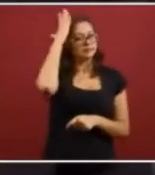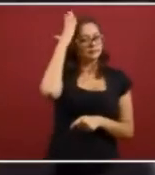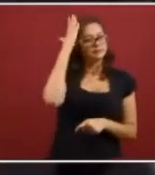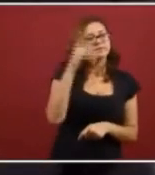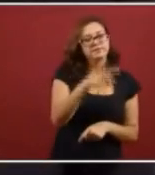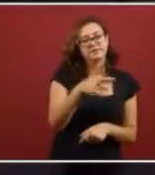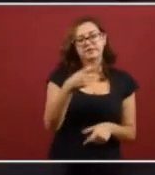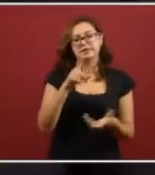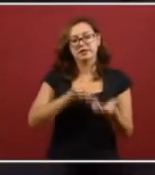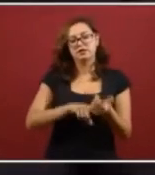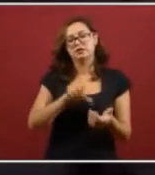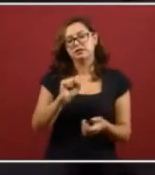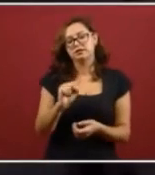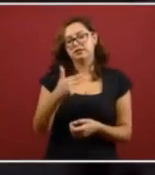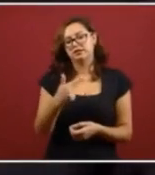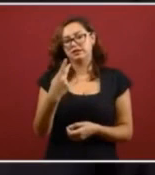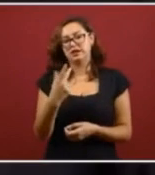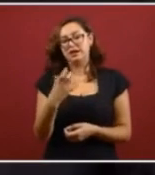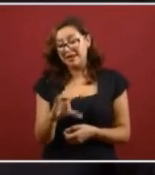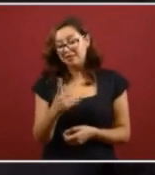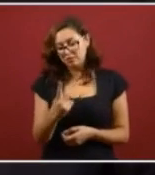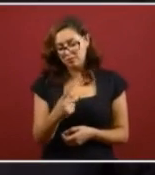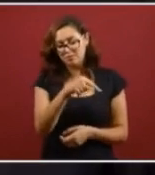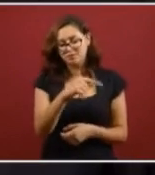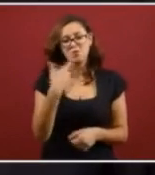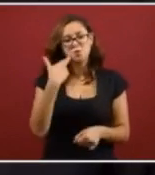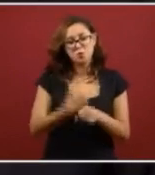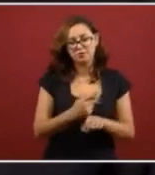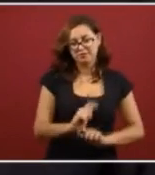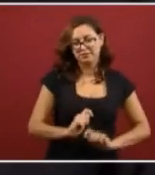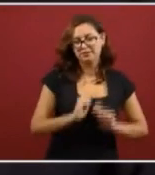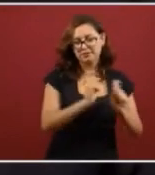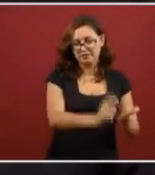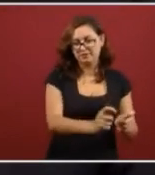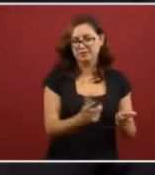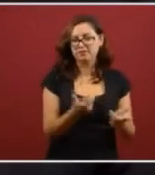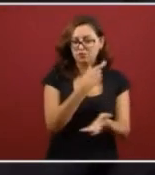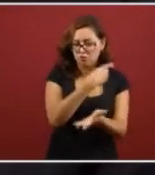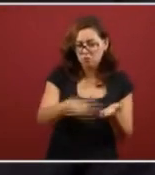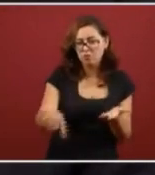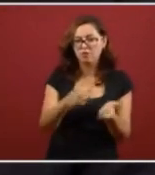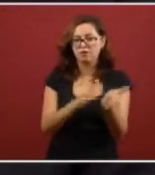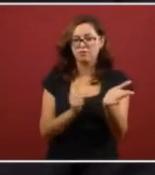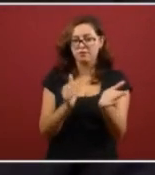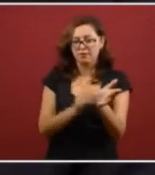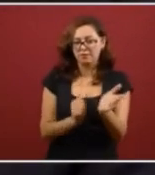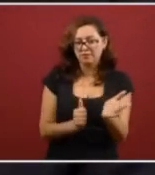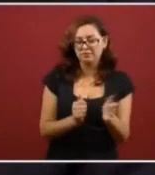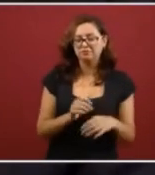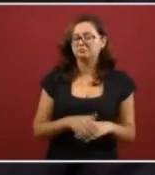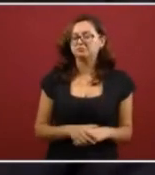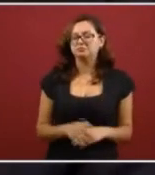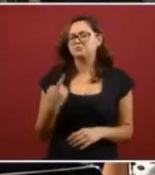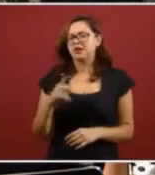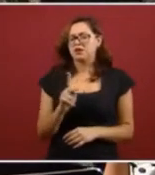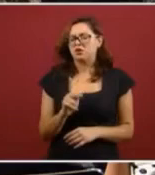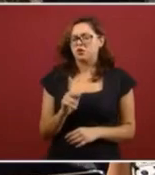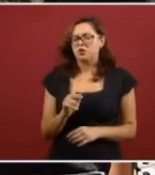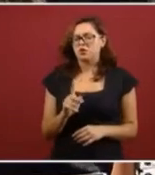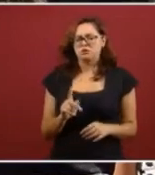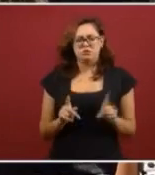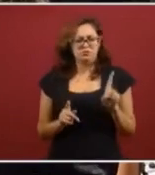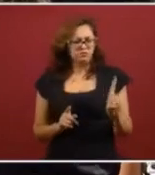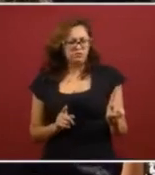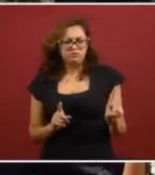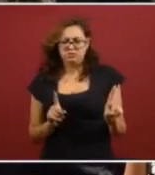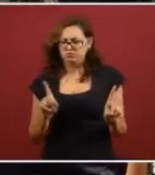todos los elementos. So you'll have all the entonces, data. No, so diferencias o no había not diferencias. A difference or differences